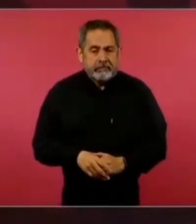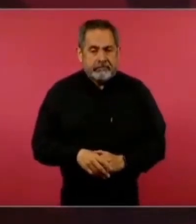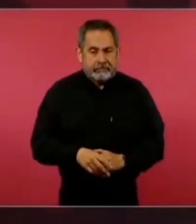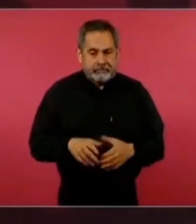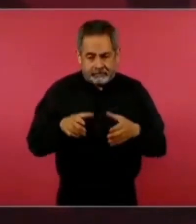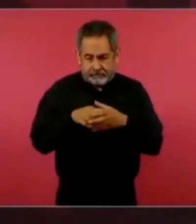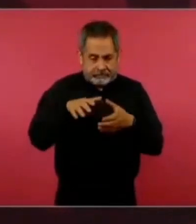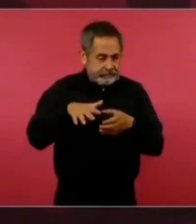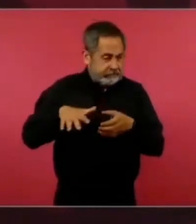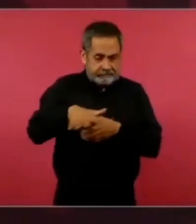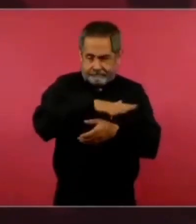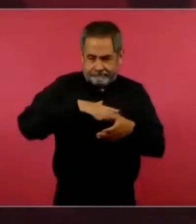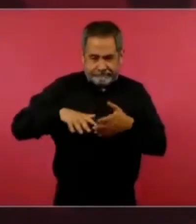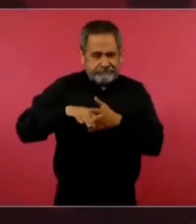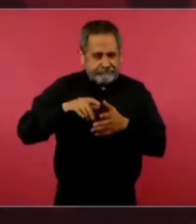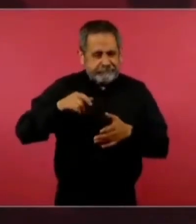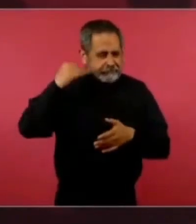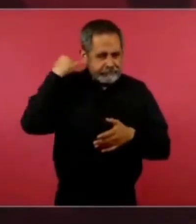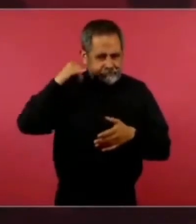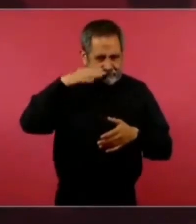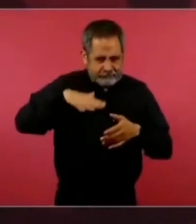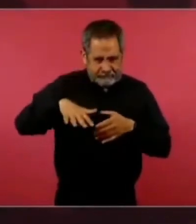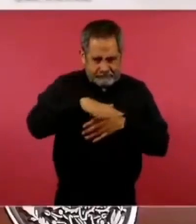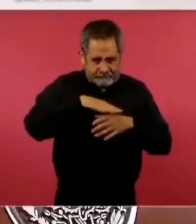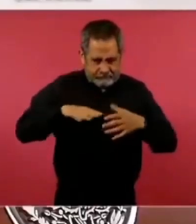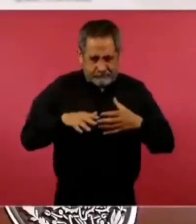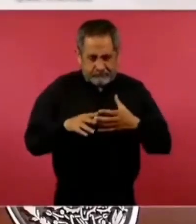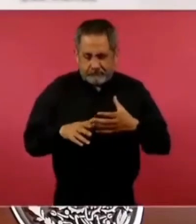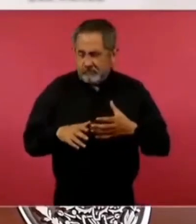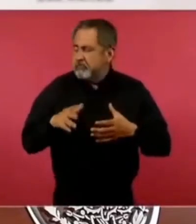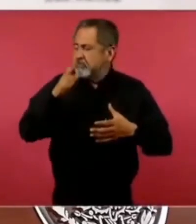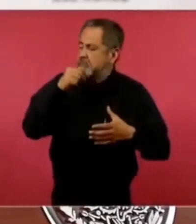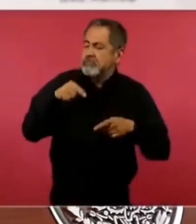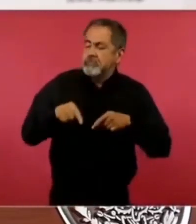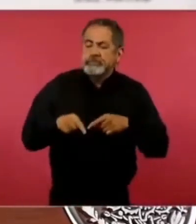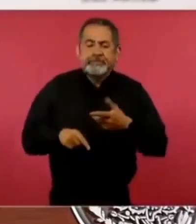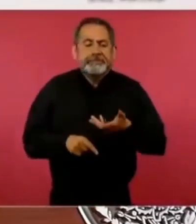operaba en la región, llevar a cabo